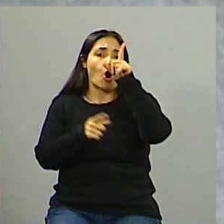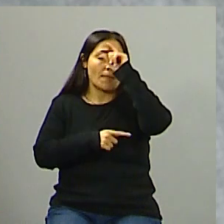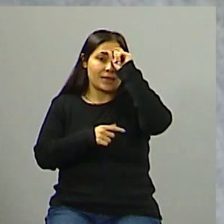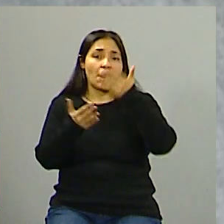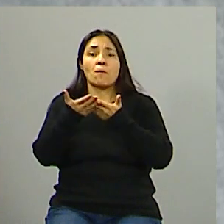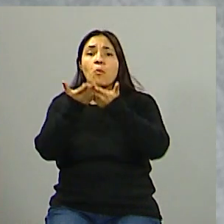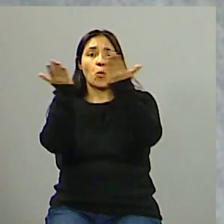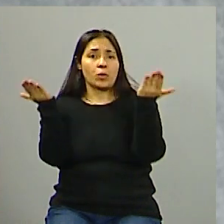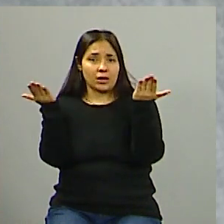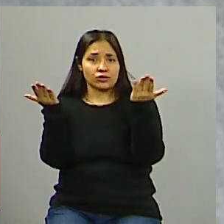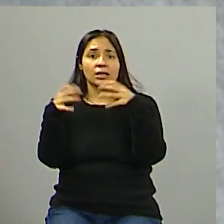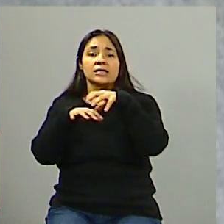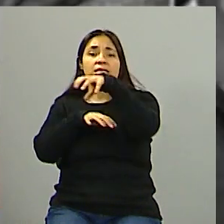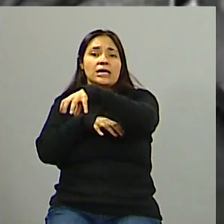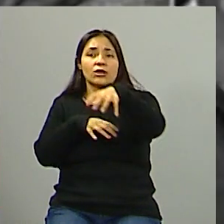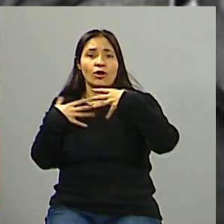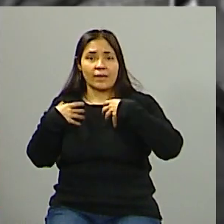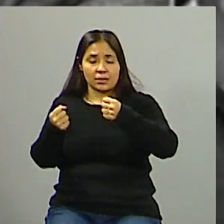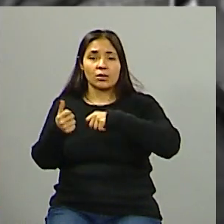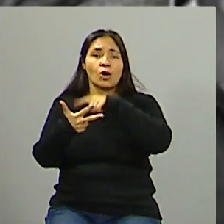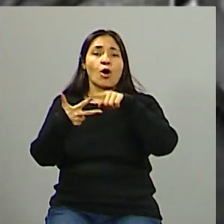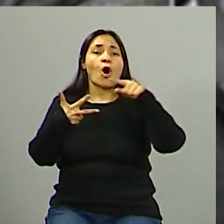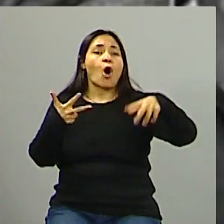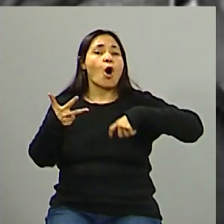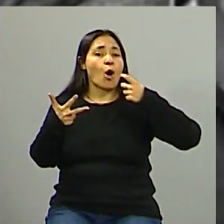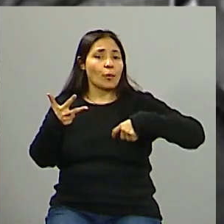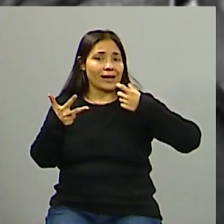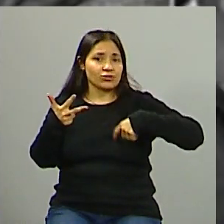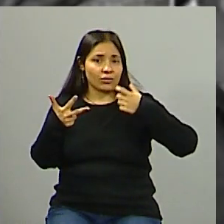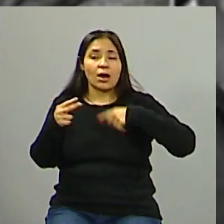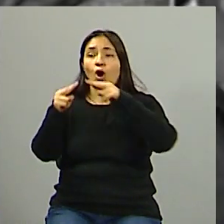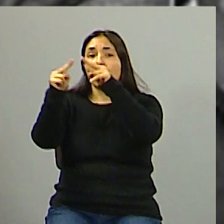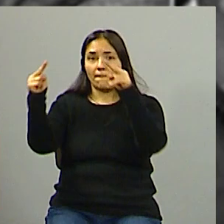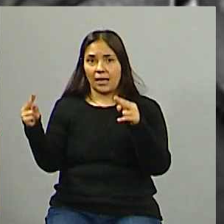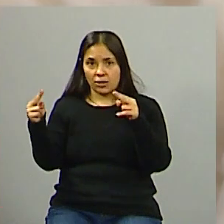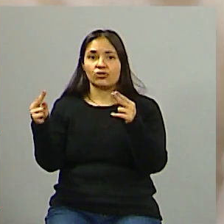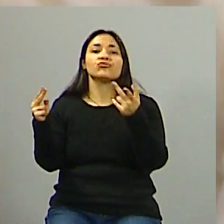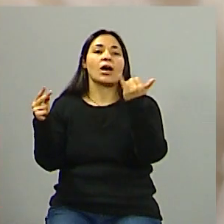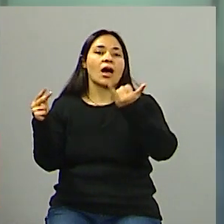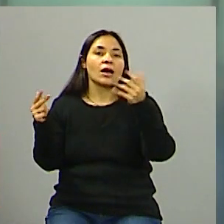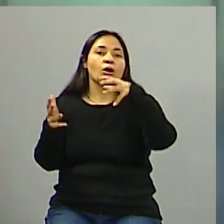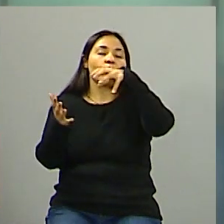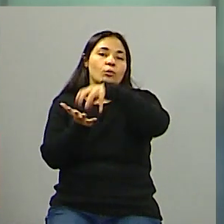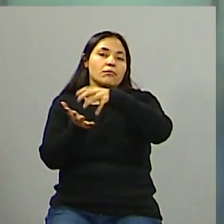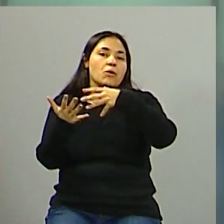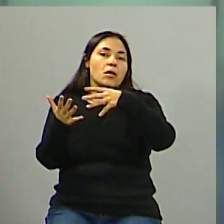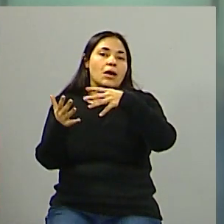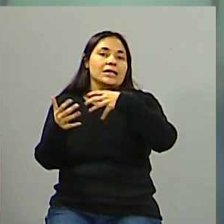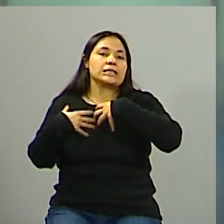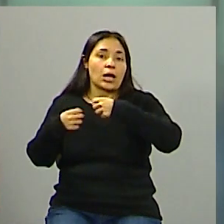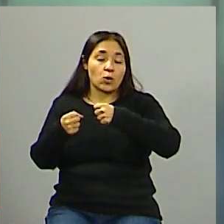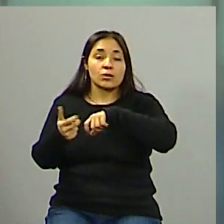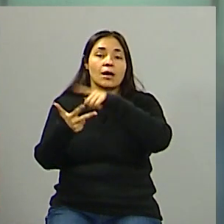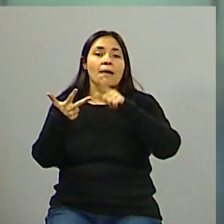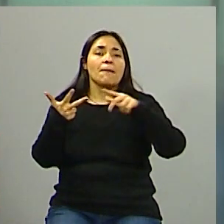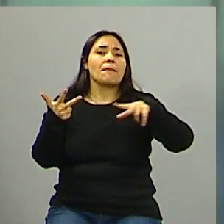los centros de salud. Por otro lado, las obras sociales que hacen convenios con clínicas y sanatorios. Y por otro lado, el subsistema